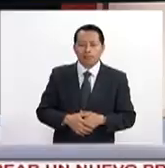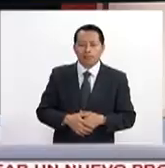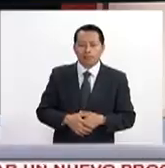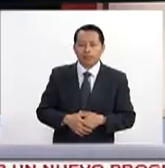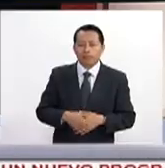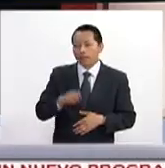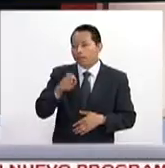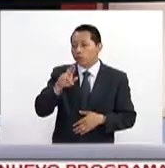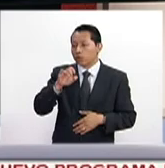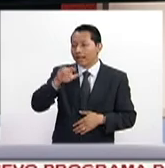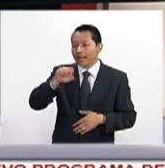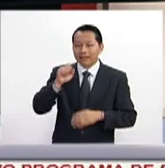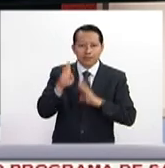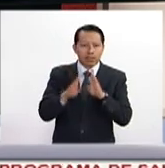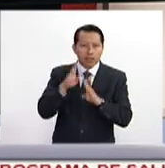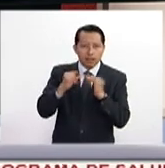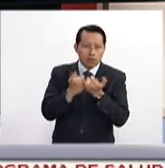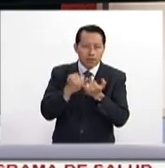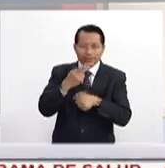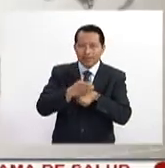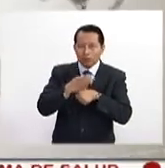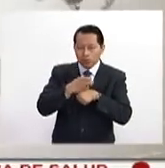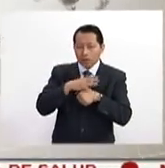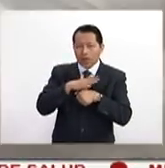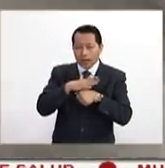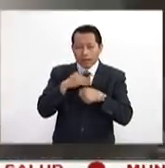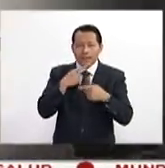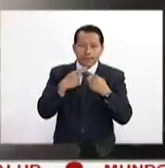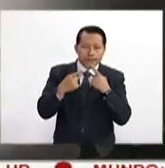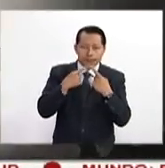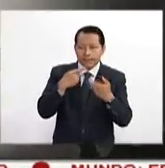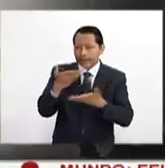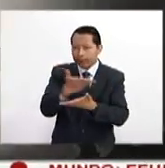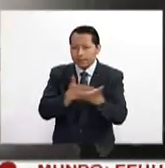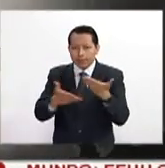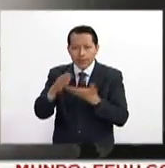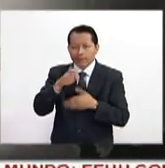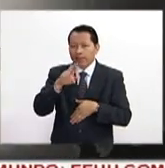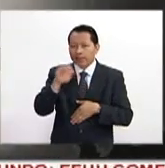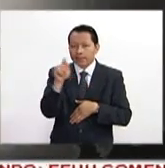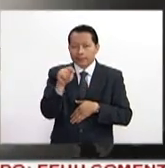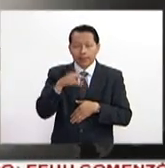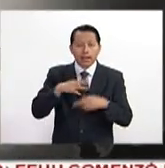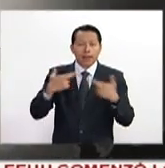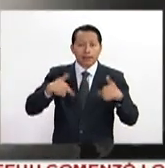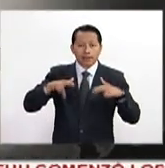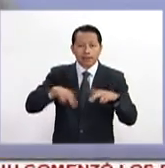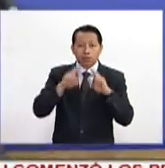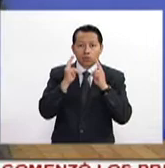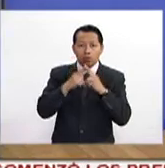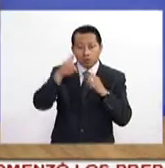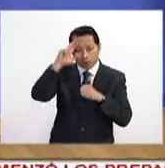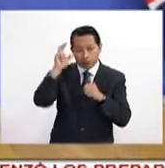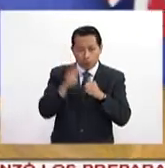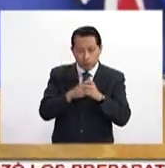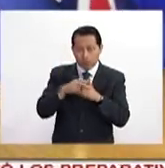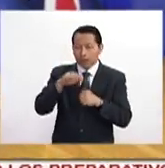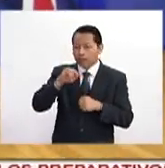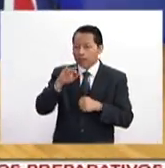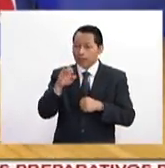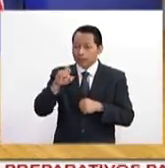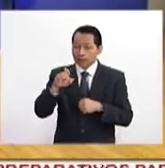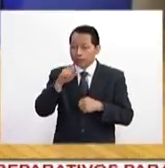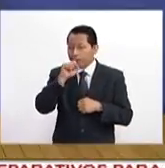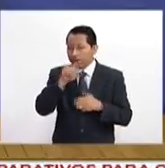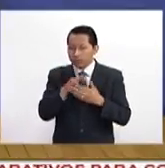En Bruselas, Bélgica inició la segunda ronda de negociaciones del Brexit. El representante de la Unión Europea, Michel Barnier, aseguró que